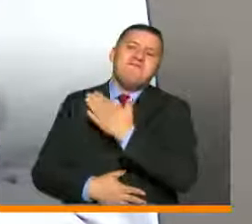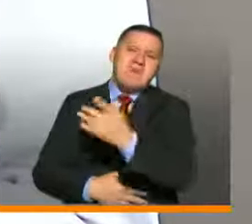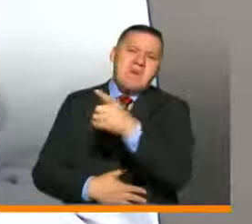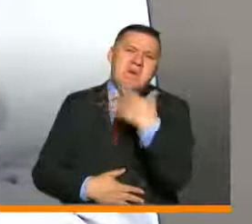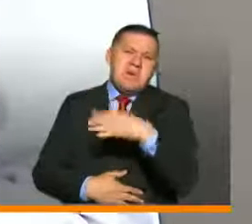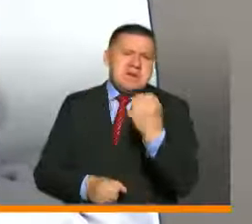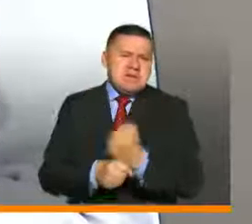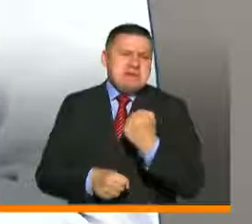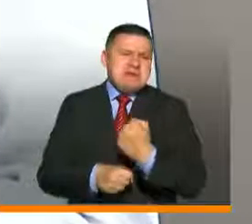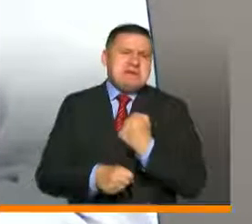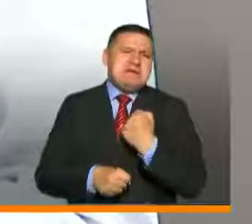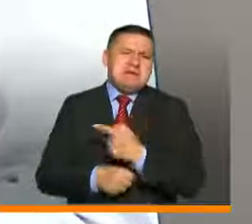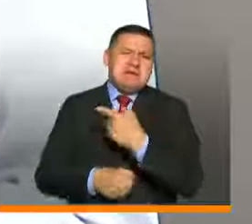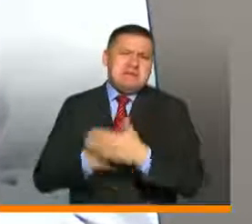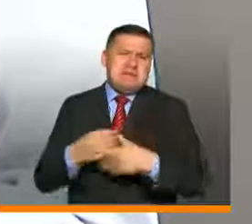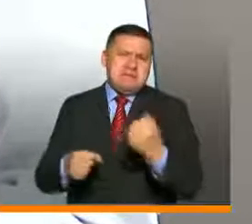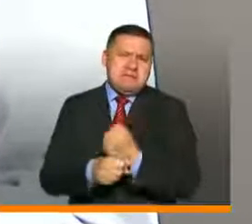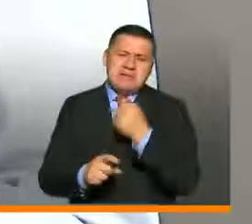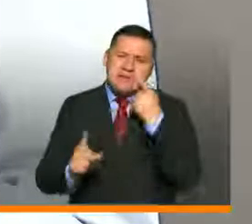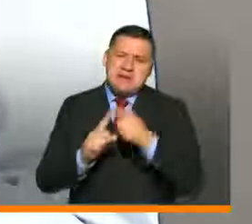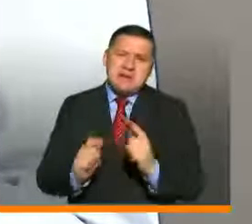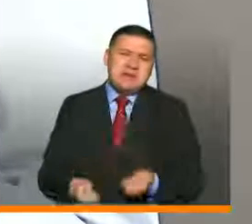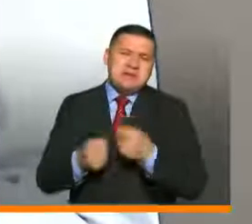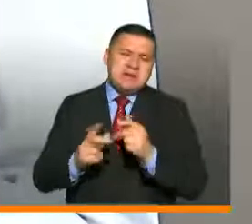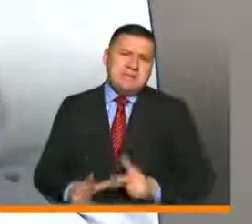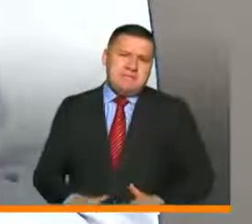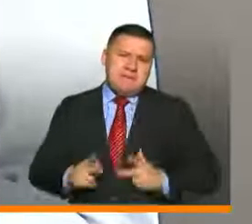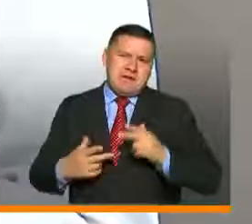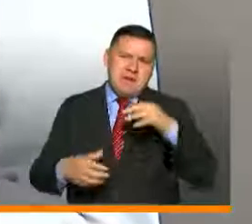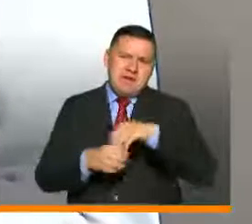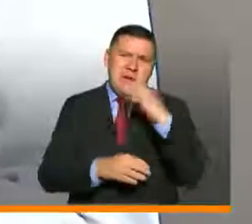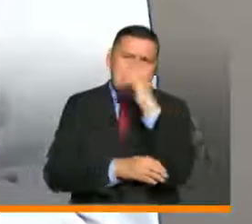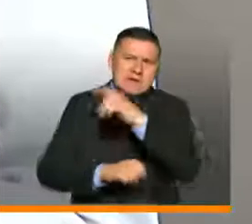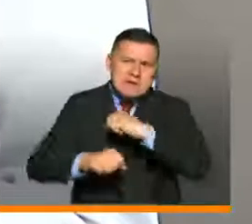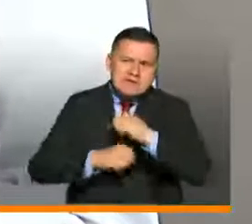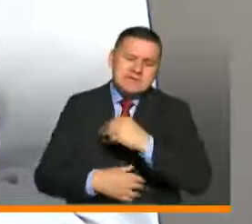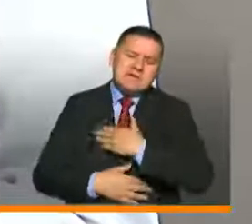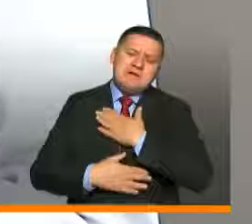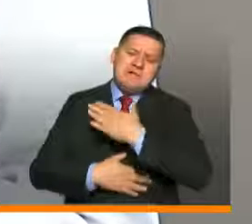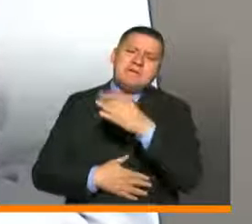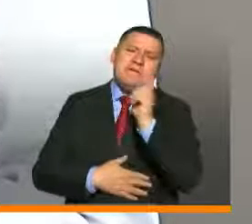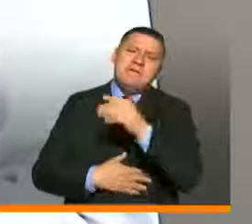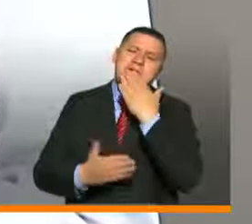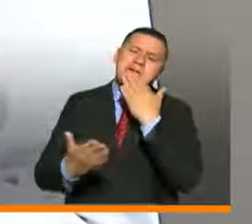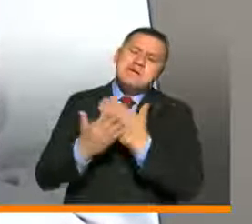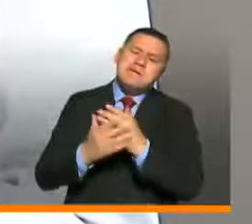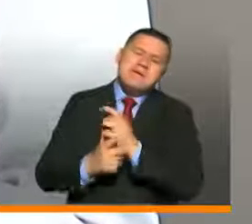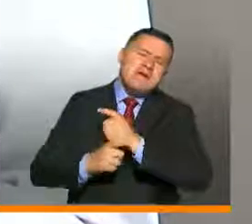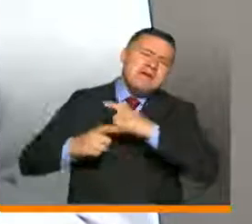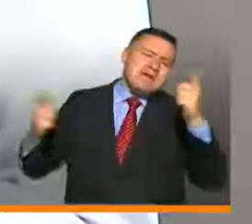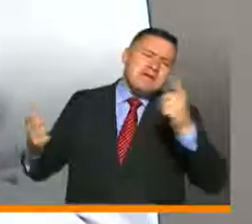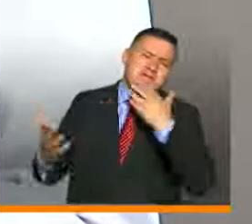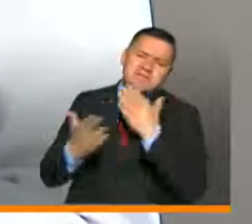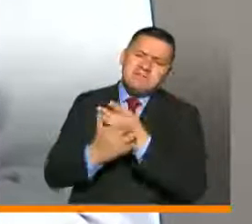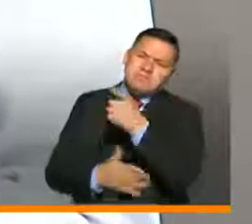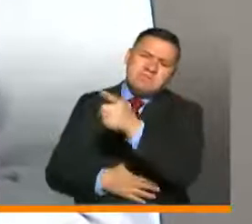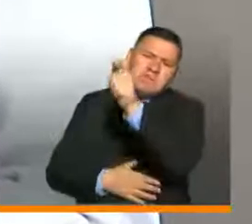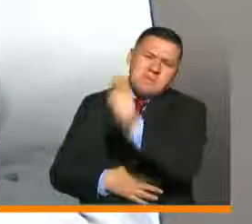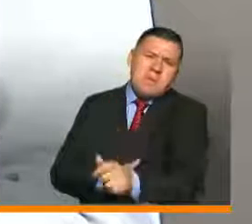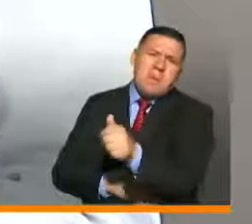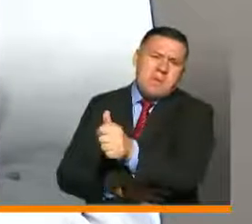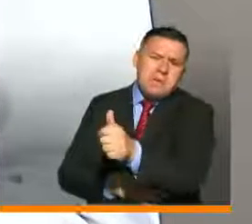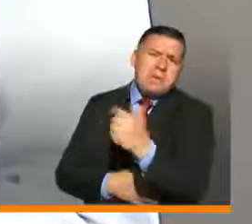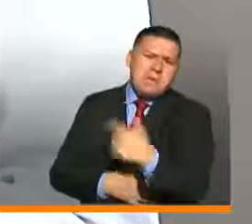toda la labor que ha hecho por salvar la vida de los colombianos pero también agradecerle inmensamente porque como usted lo ha mencionado